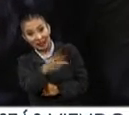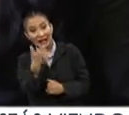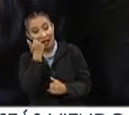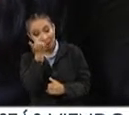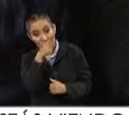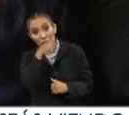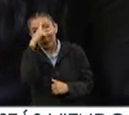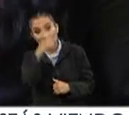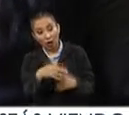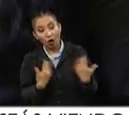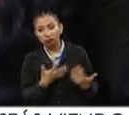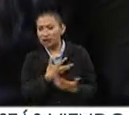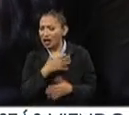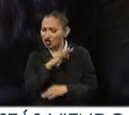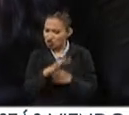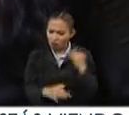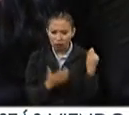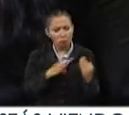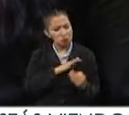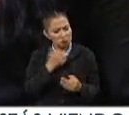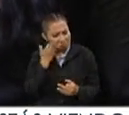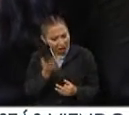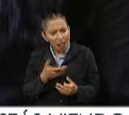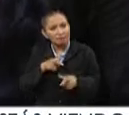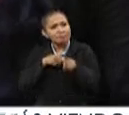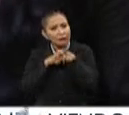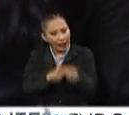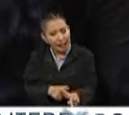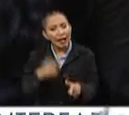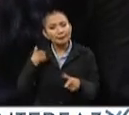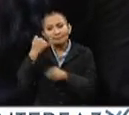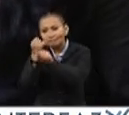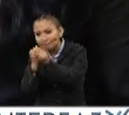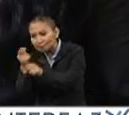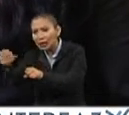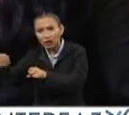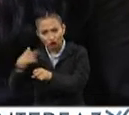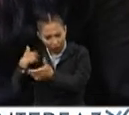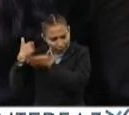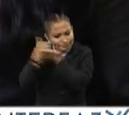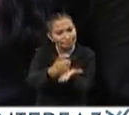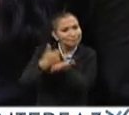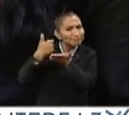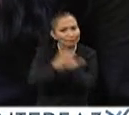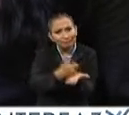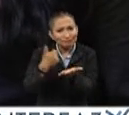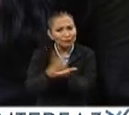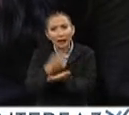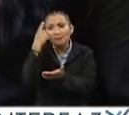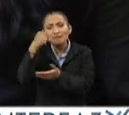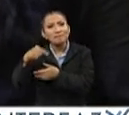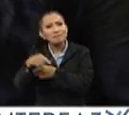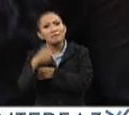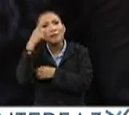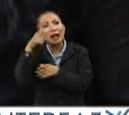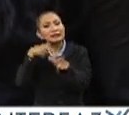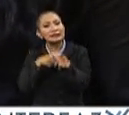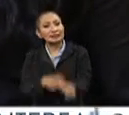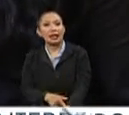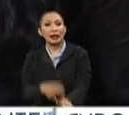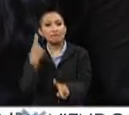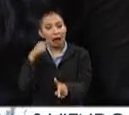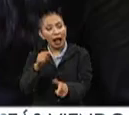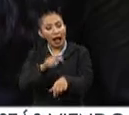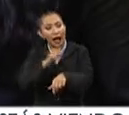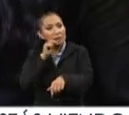los estudiantes mexicanos que tienen toda la disposición de continuar, en los investigadores que nos están dando todo el respaldo para continuar,